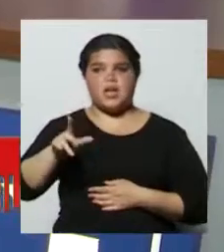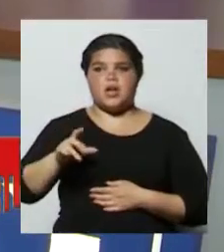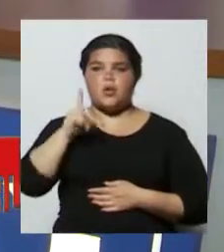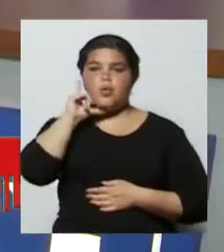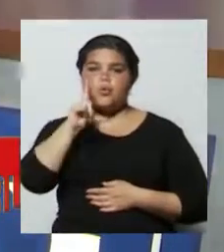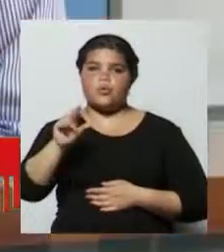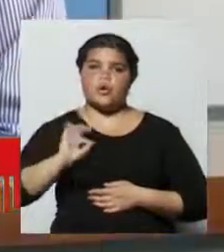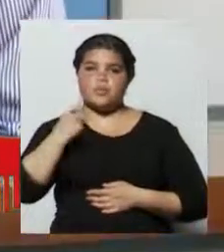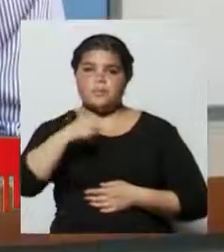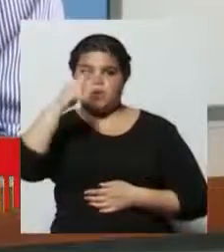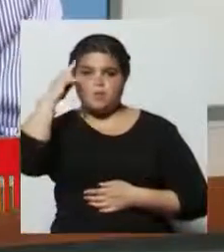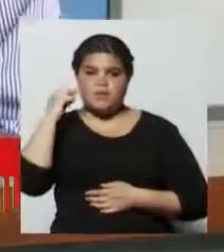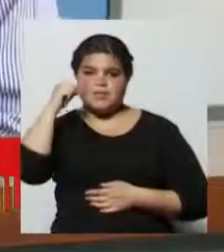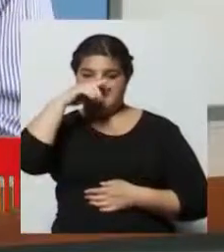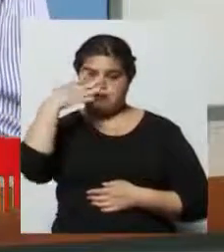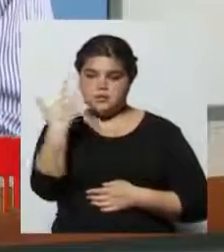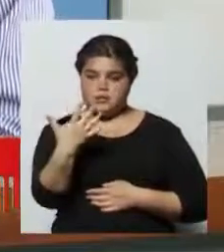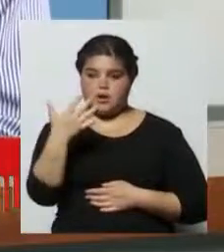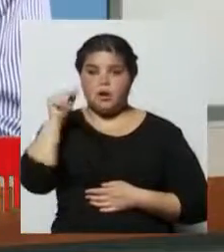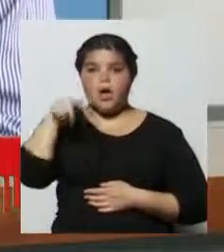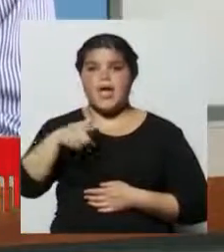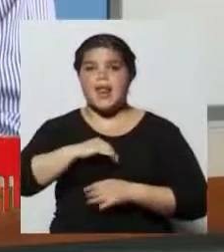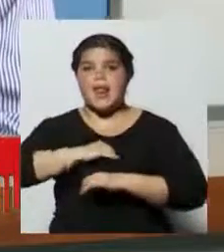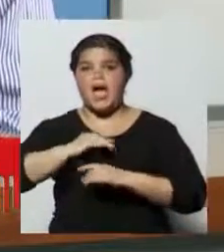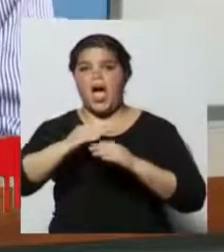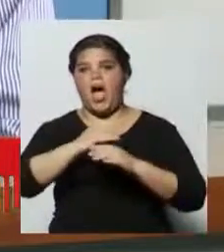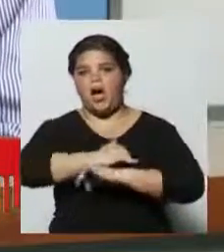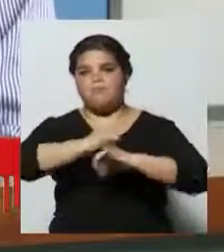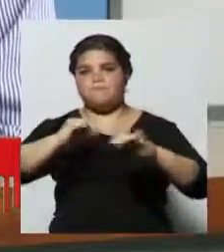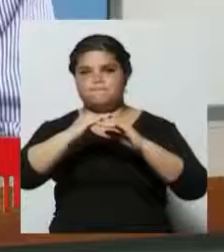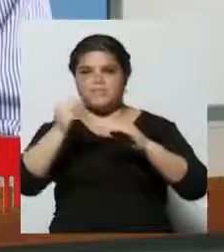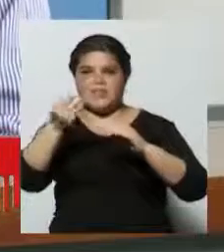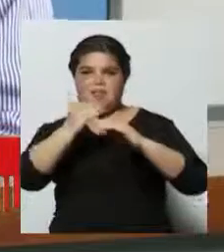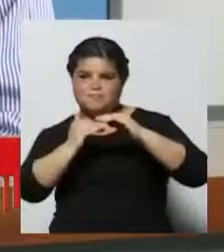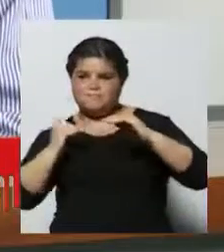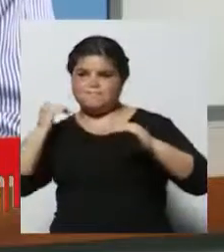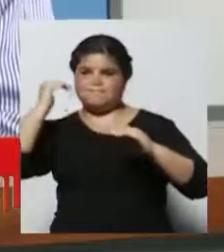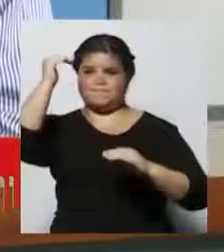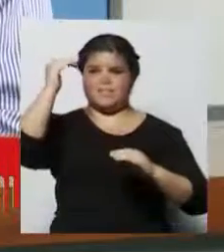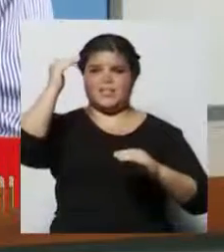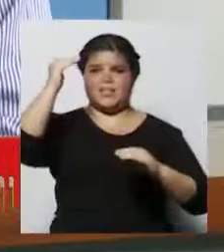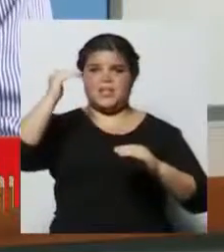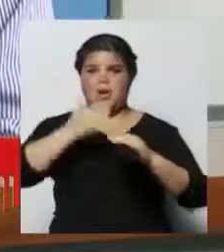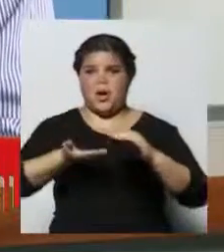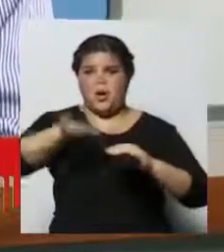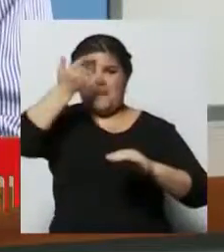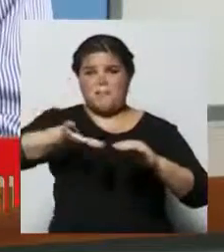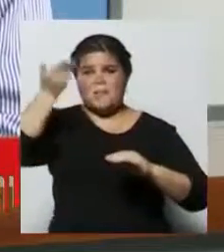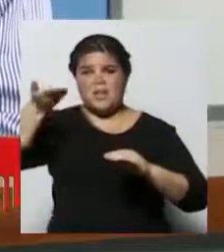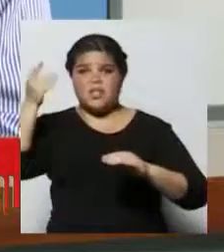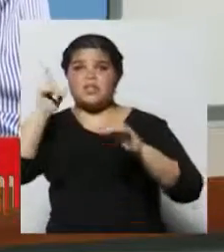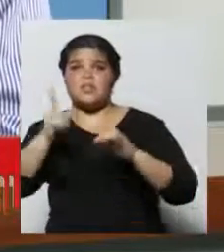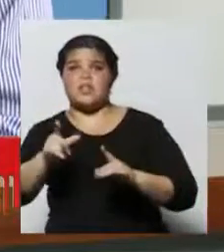del 75 aplicó una sube de tarifas impresionantes y una evaluación muy marcada, pero sí se va a venir un plan